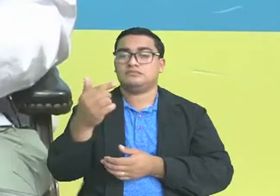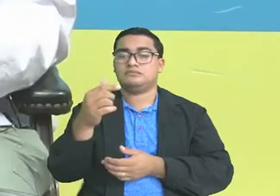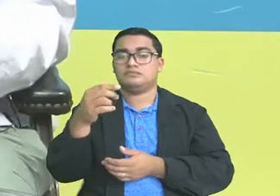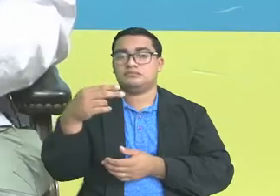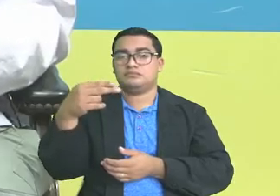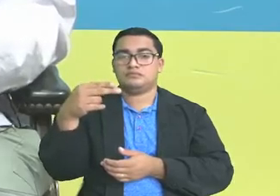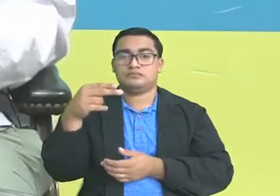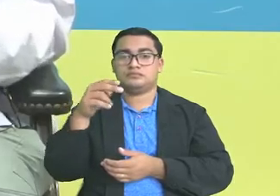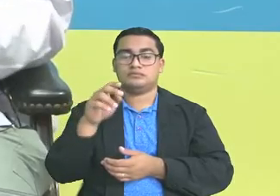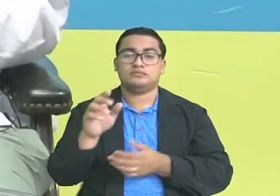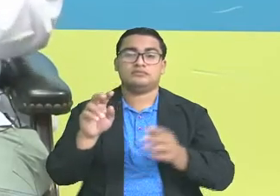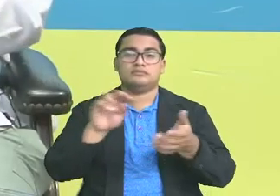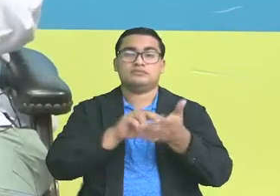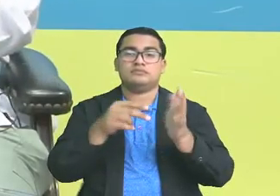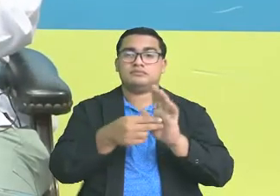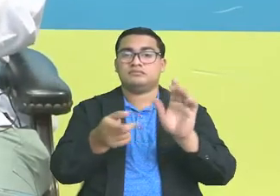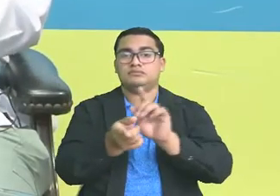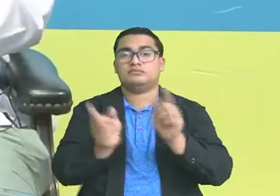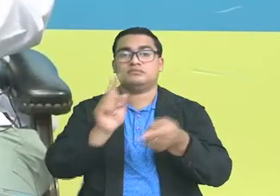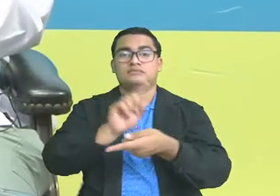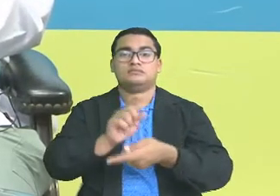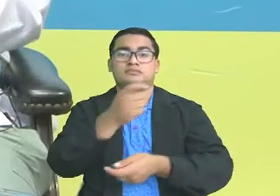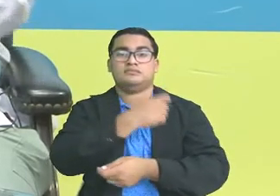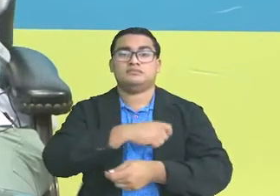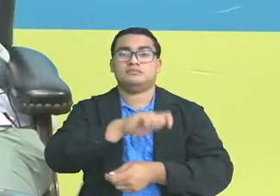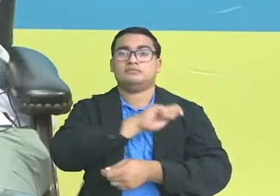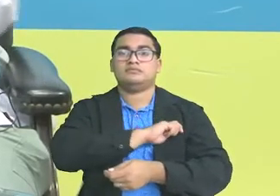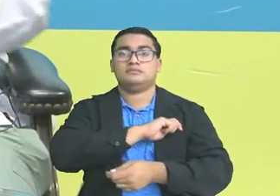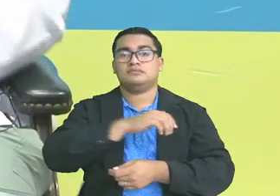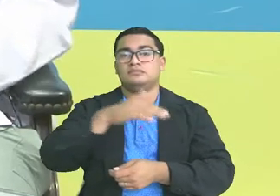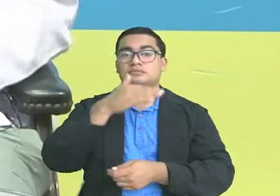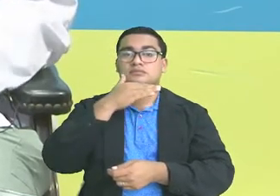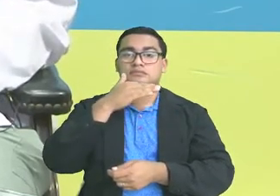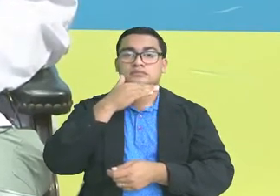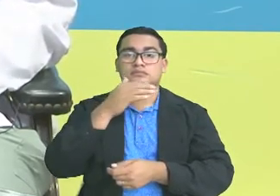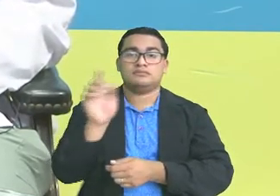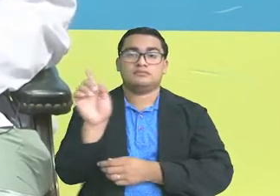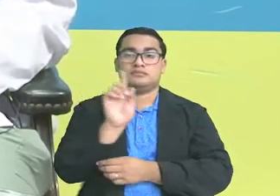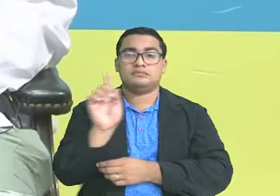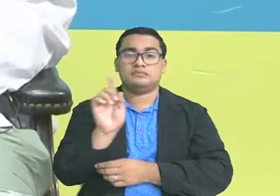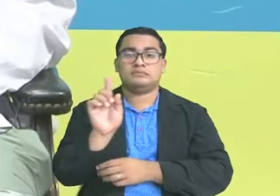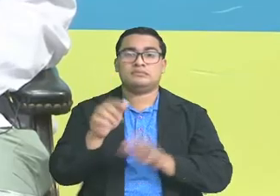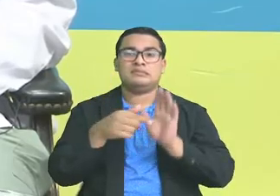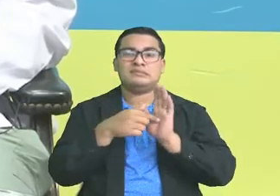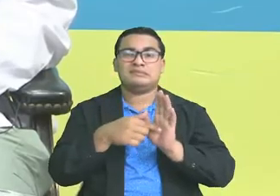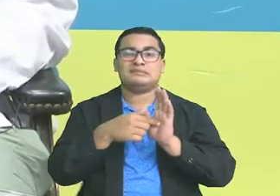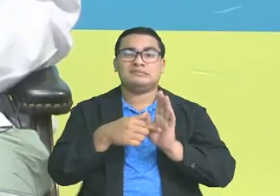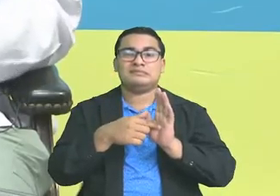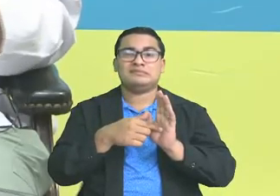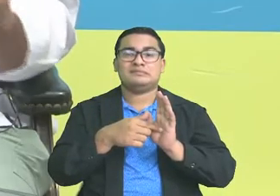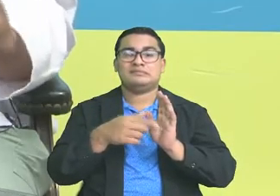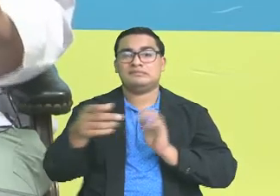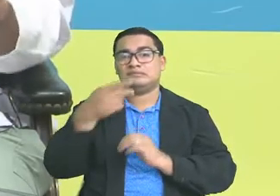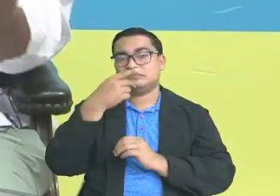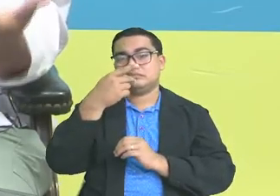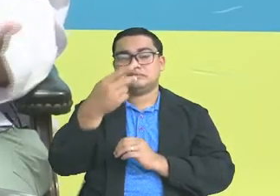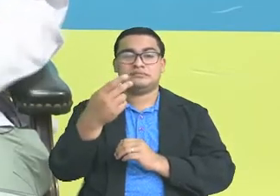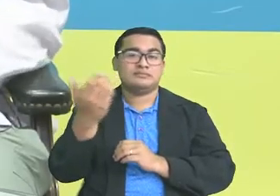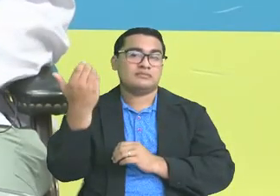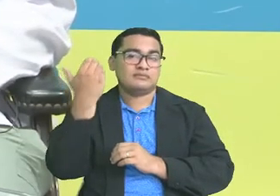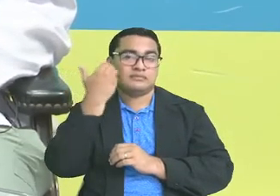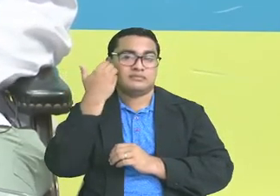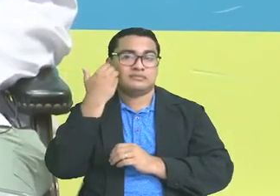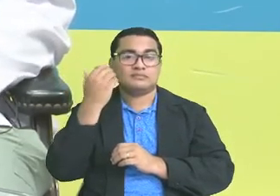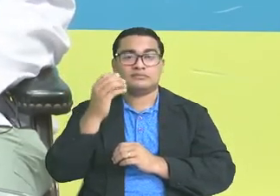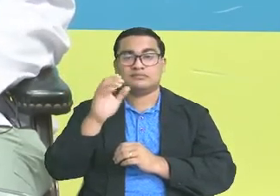una traducción tan sencilla, digamos, de una sola palabra al español, por lo cual nosotros utilizamos la palabra enfermedad